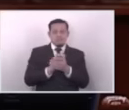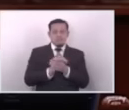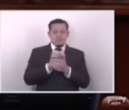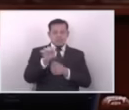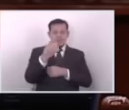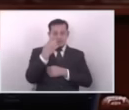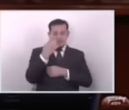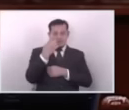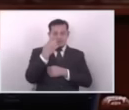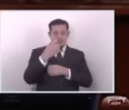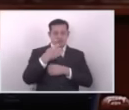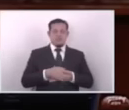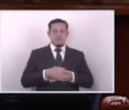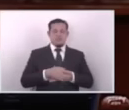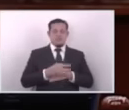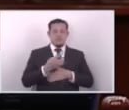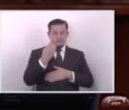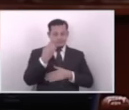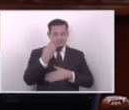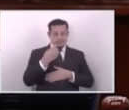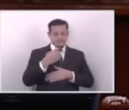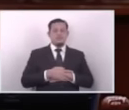faltó. Les faltó.